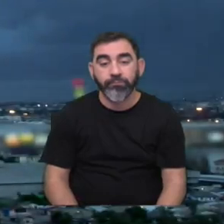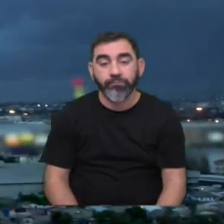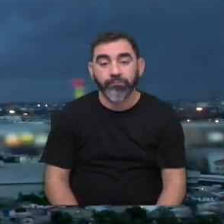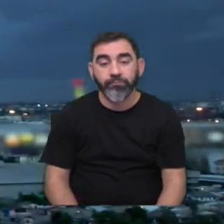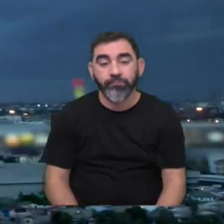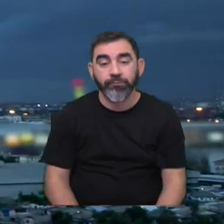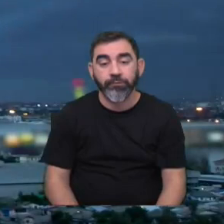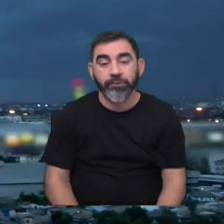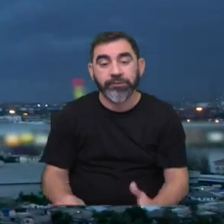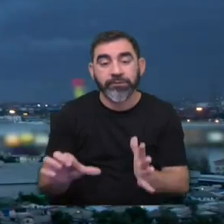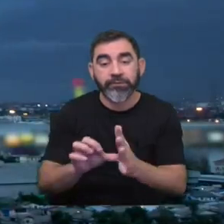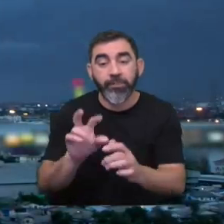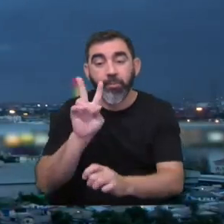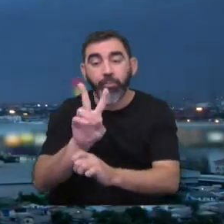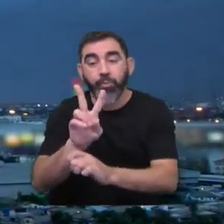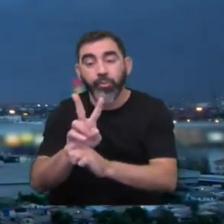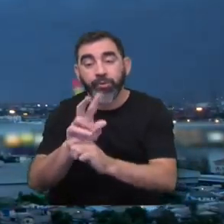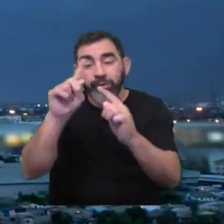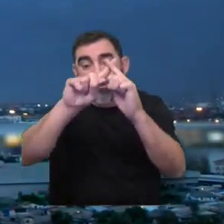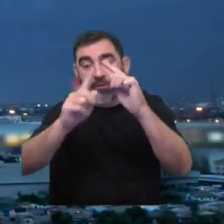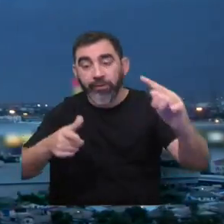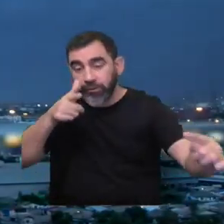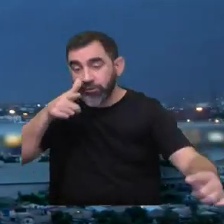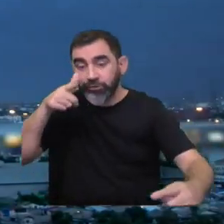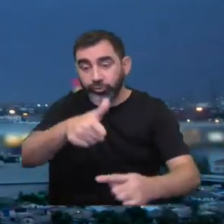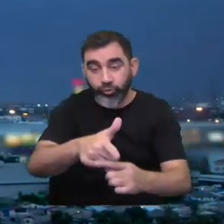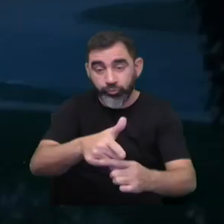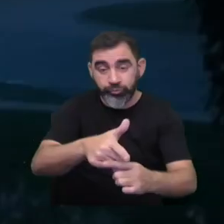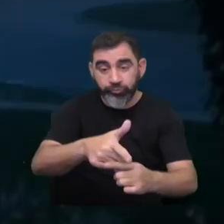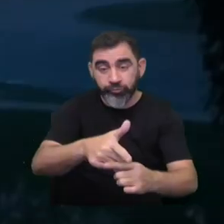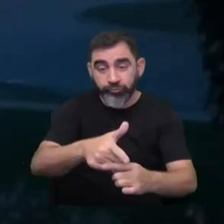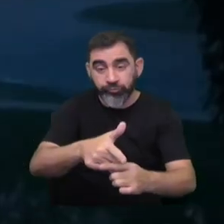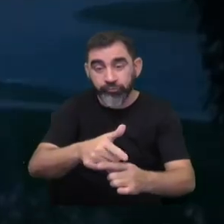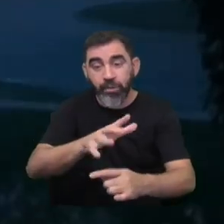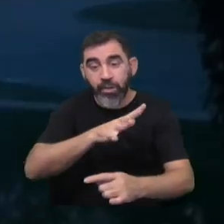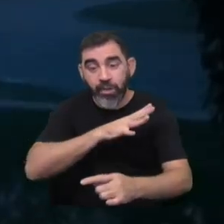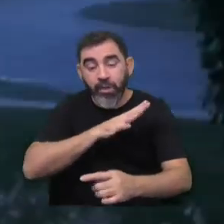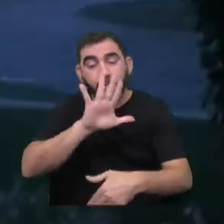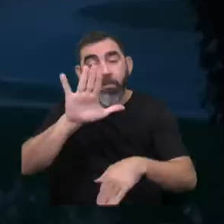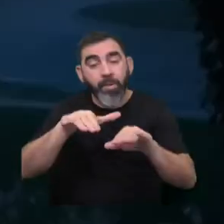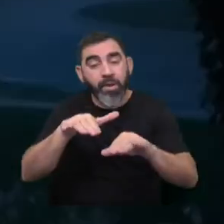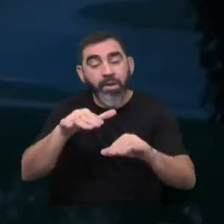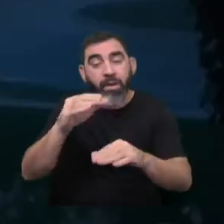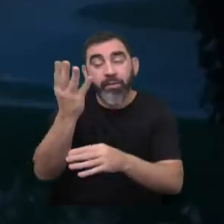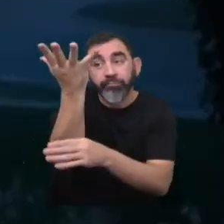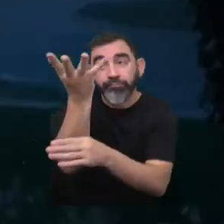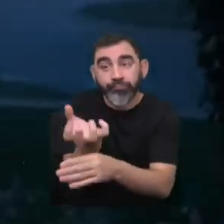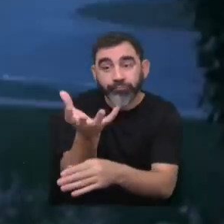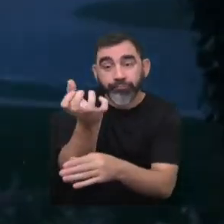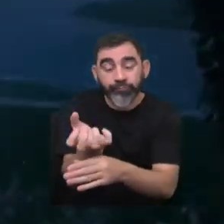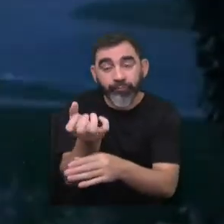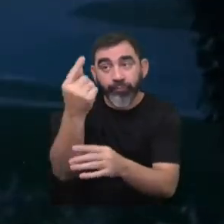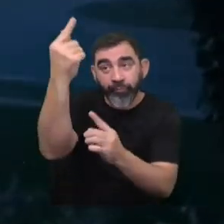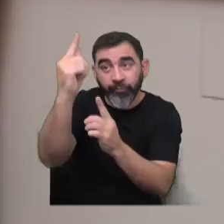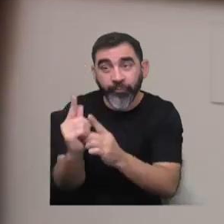El sistema de protección contra impacto directo de descargas atmosféricas comprende fundamentalmente captores, conductores de bajada